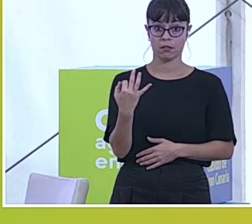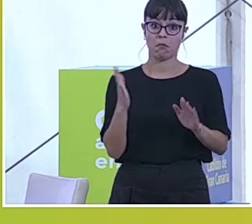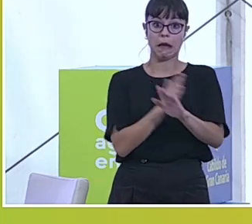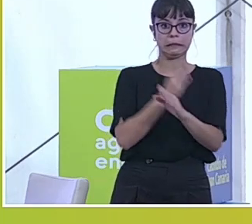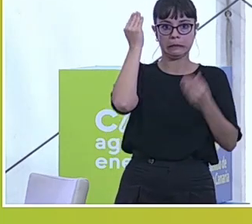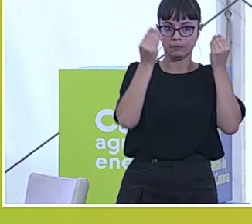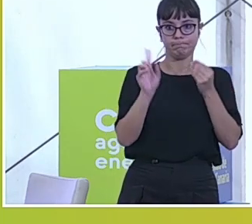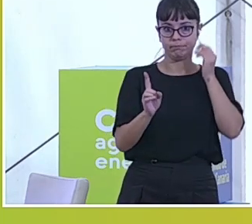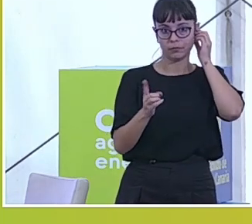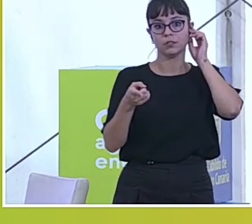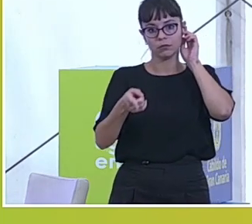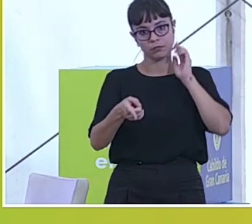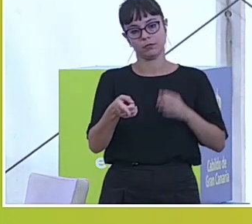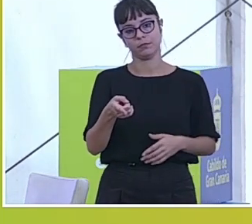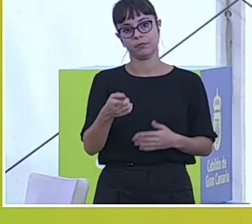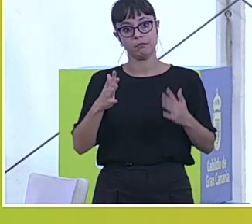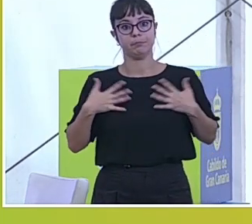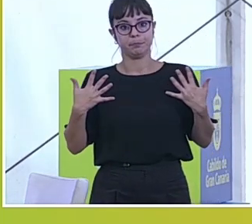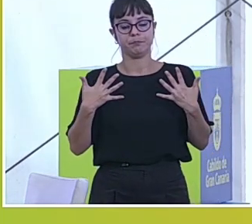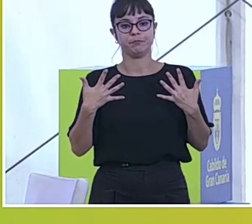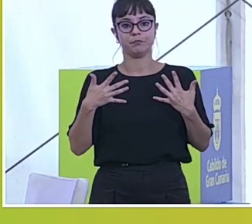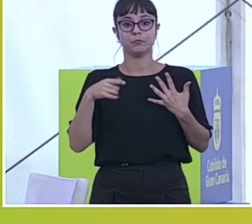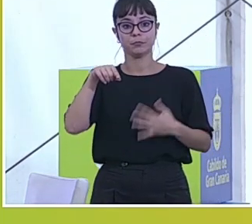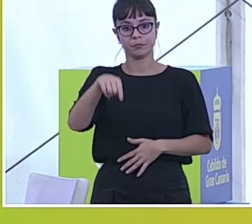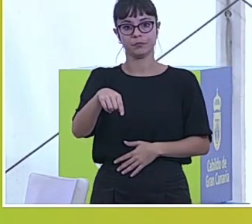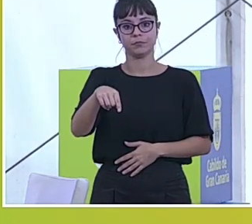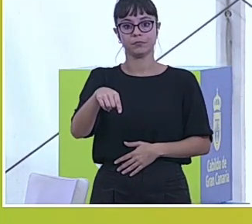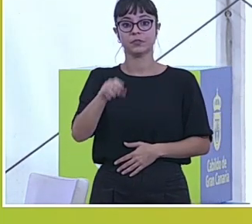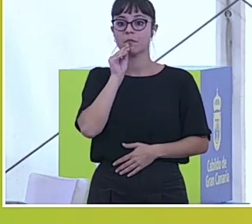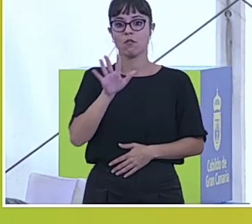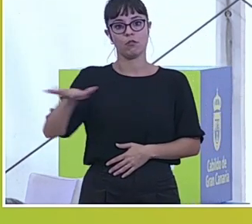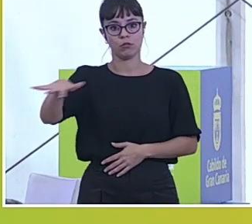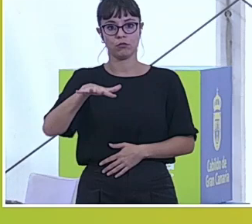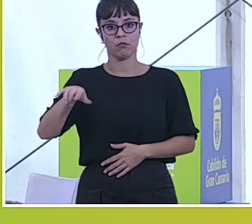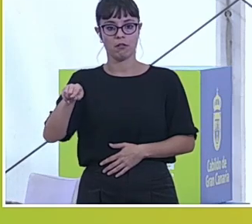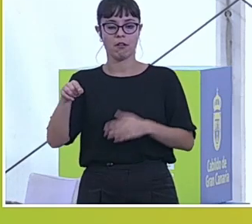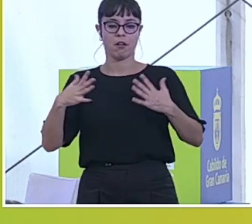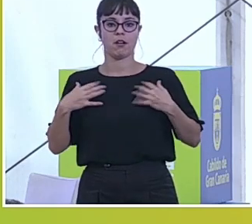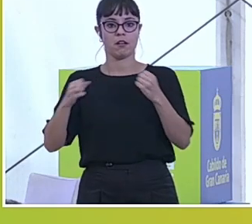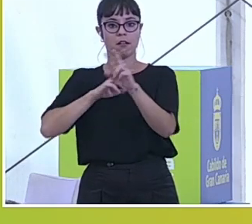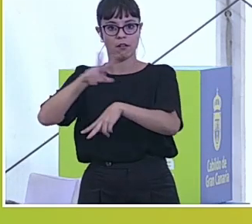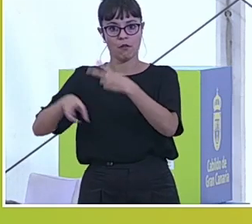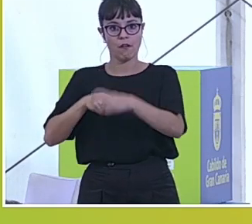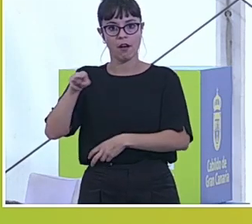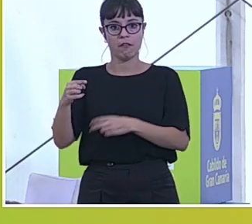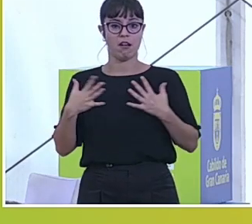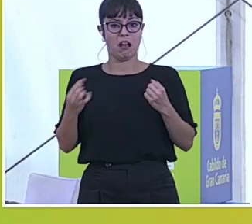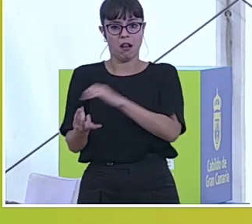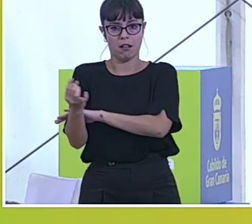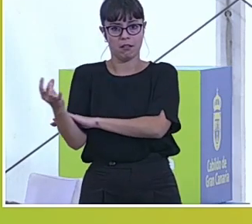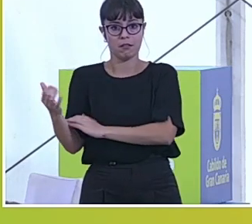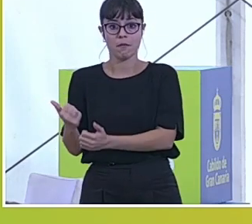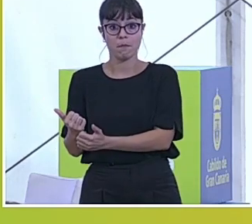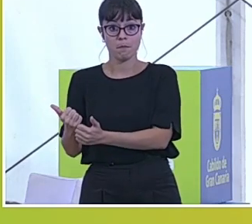a sitios donde tenga mayor producción renovable y tratar de, pues eso, de buscar la forma de producir